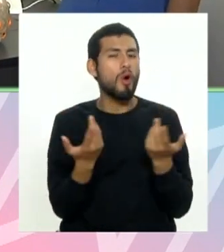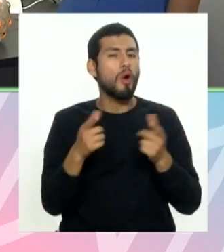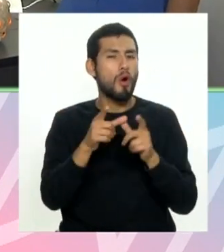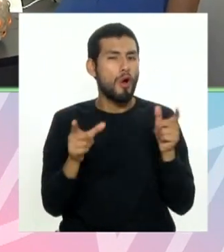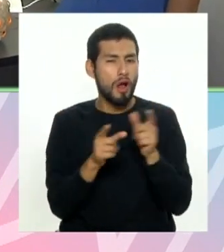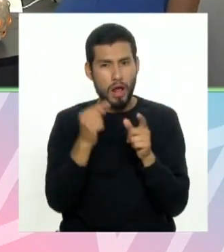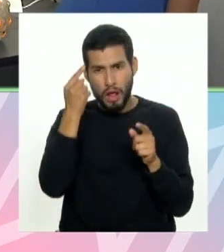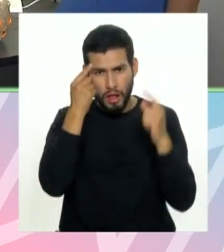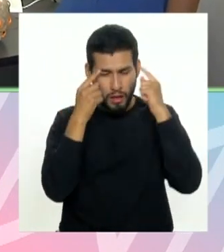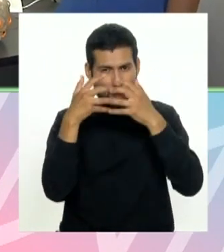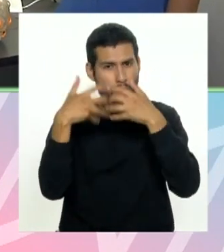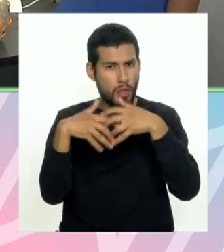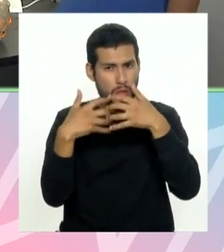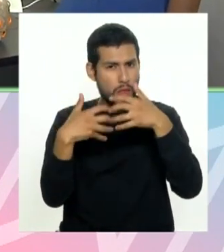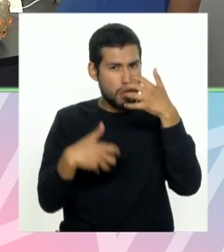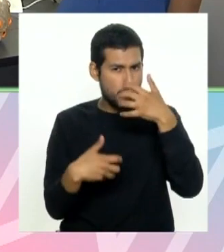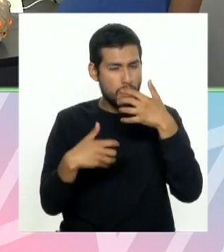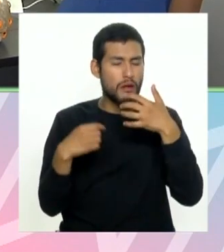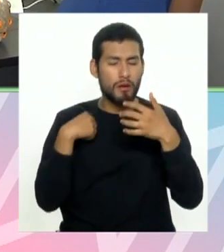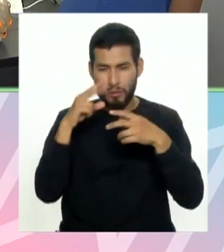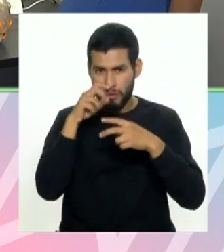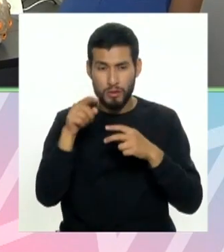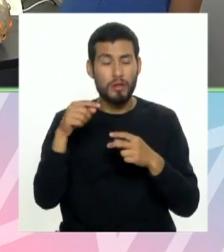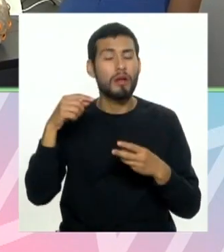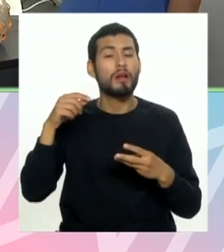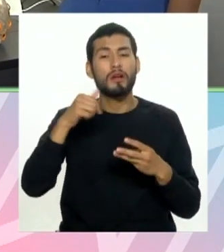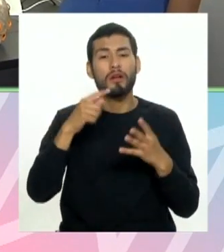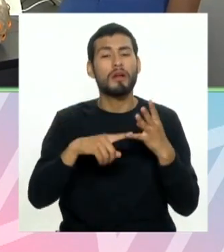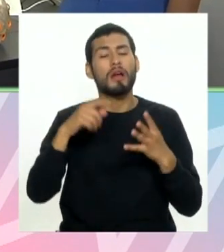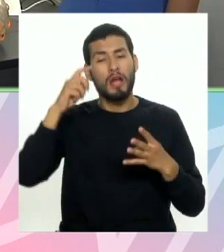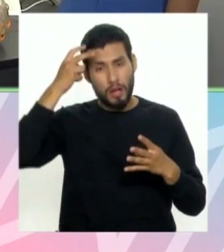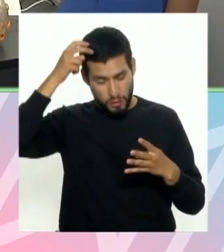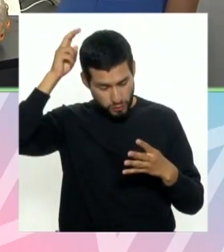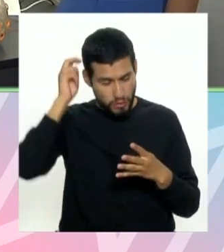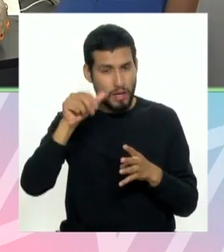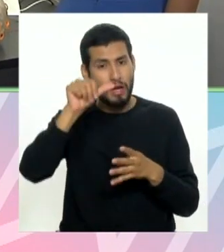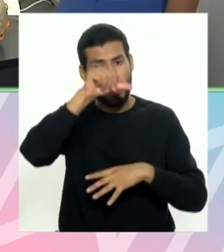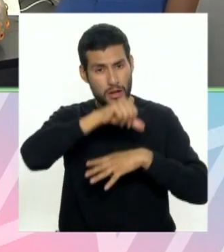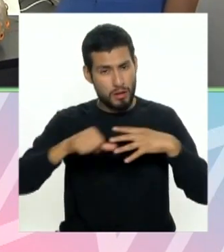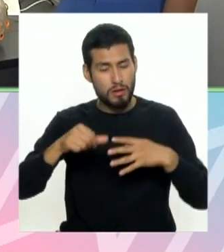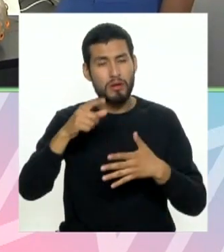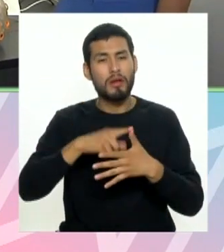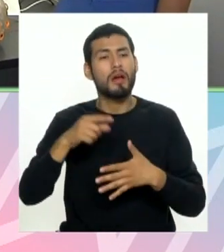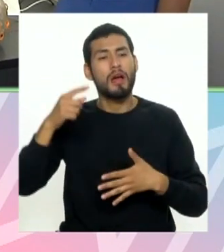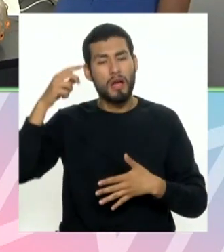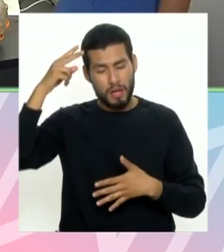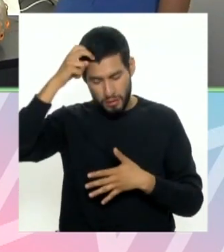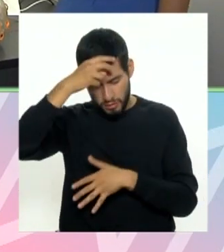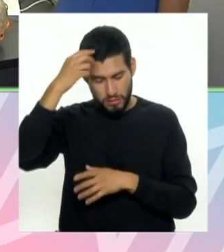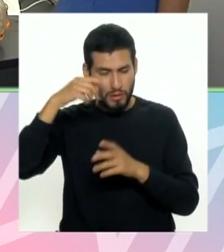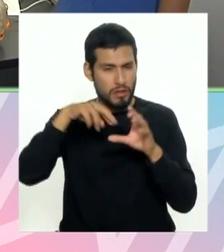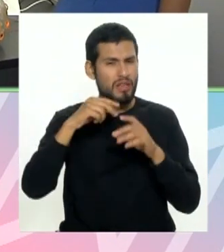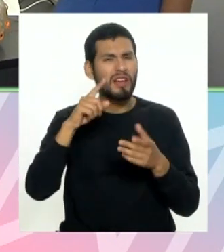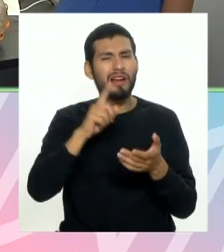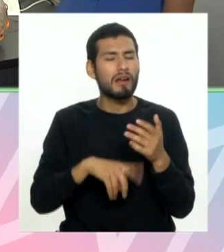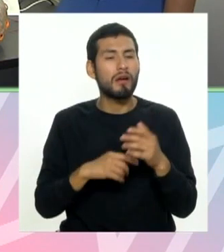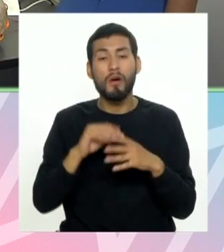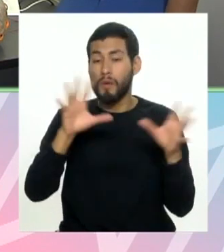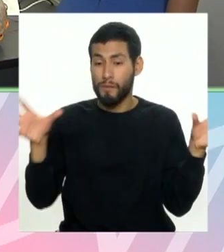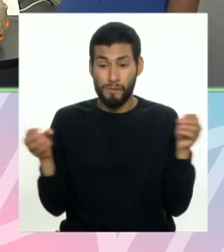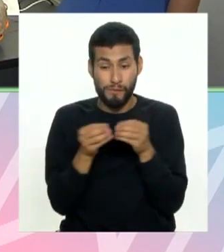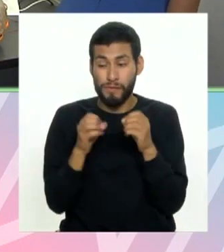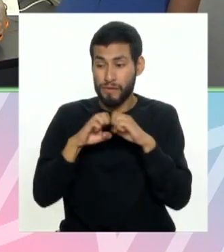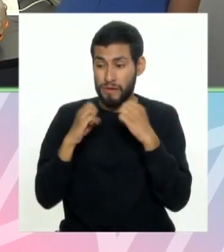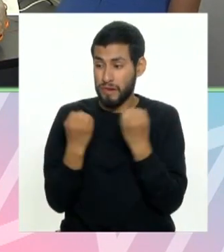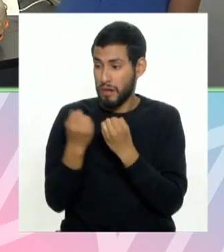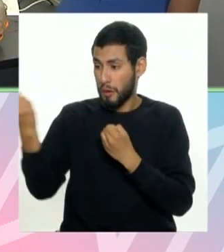zona que no está funcionando bien. Trabajamos con el neurocirujano y el neuroradiólogo. Entonces, ¿qué hacemos? Nos juntamos